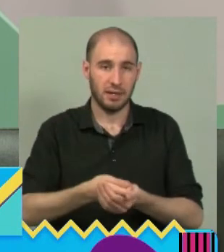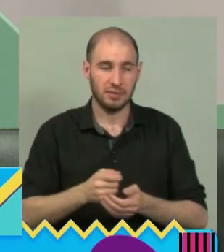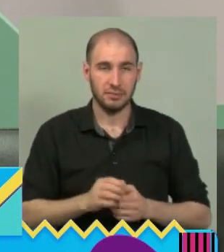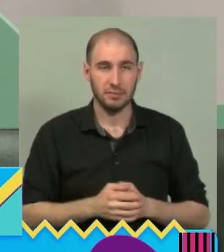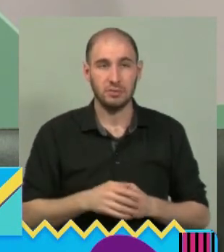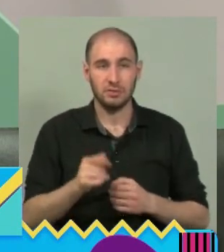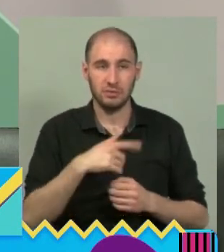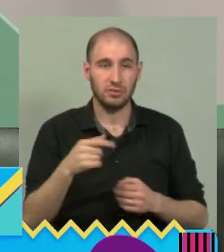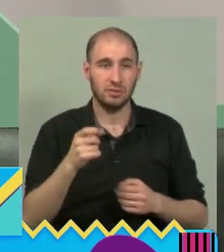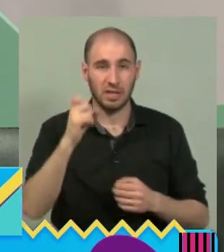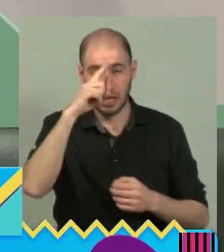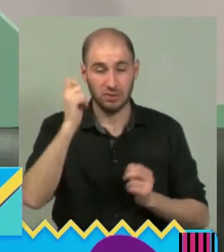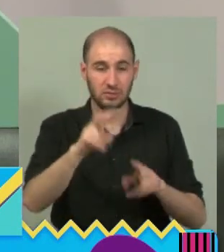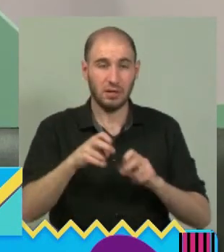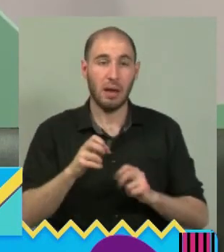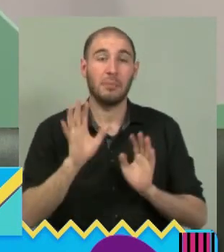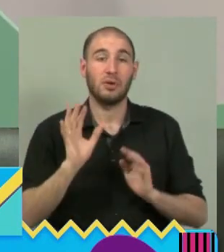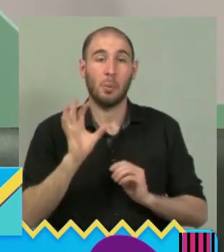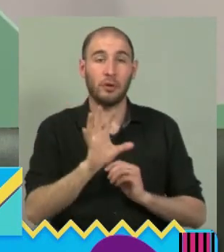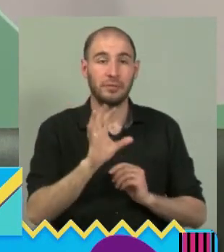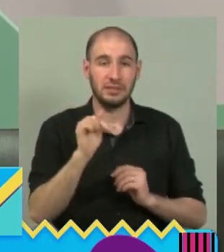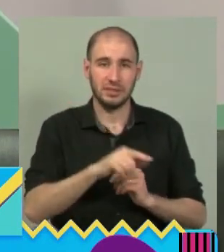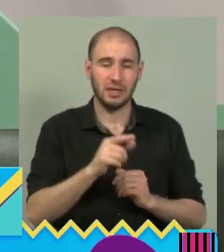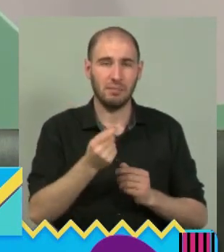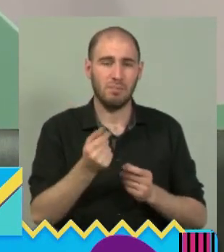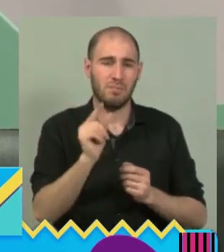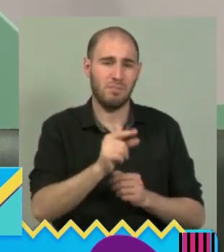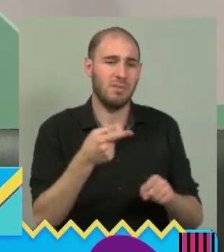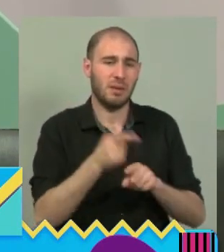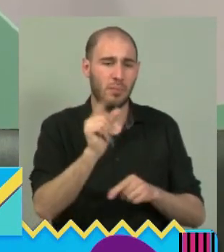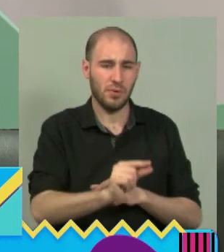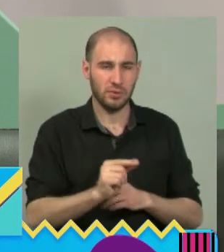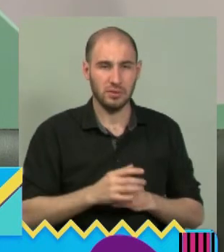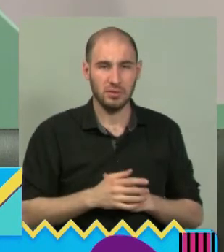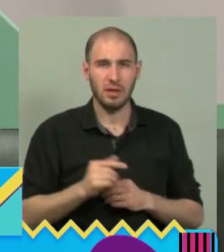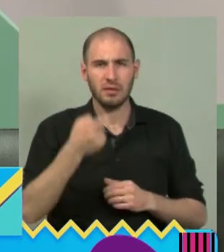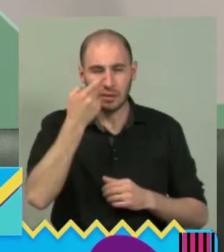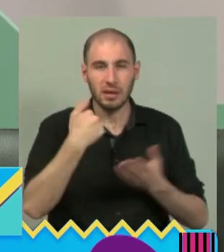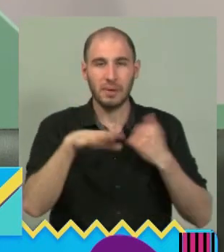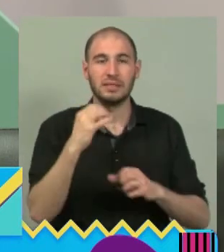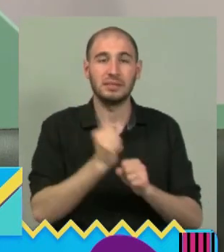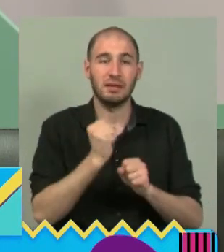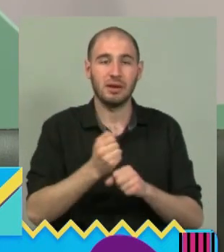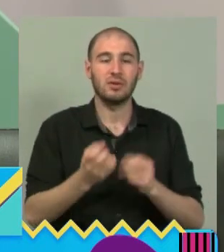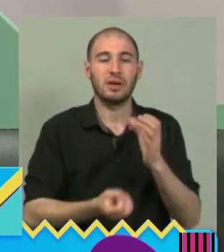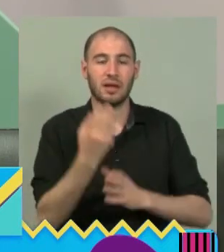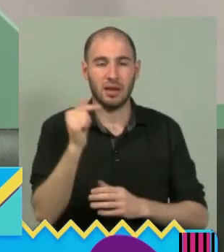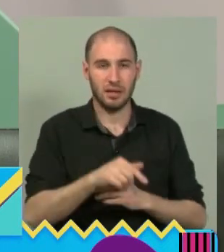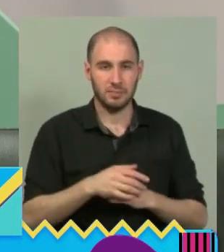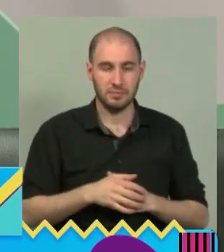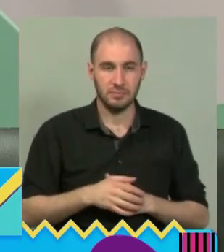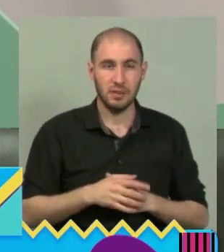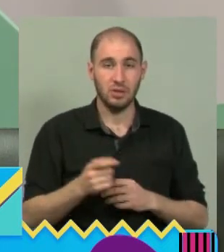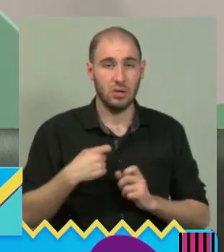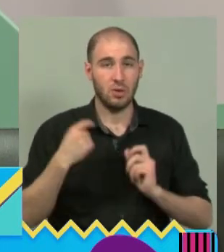como todo se los lleva a la nación, de pronto la provincia tiene poco que reclamar en eso, lo que más nos interesa es el trabajo que generan. Y así como